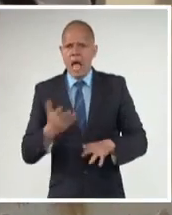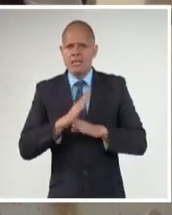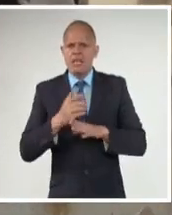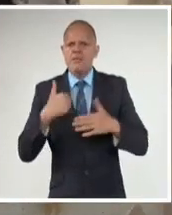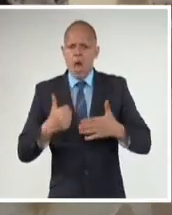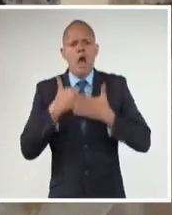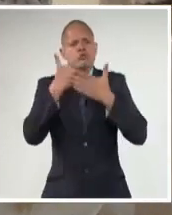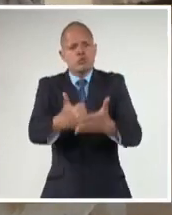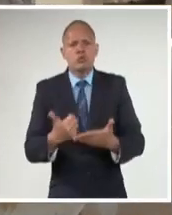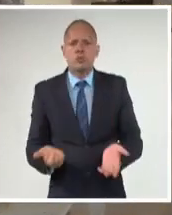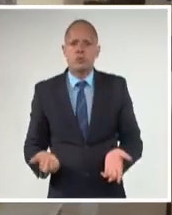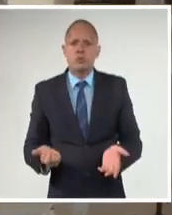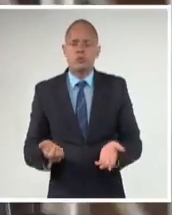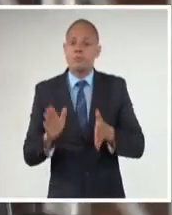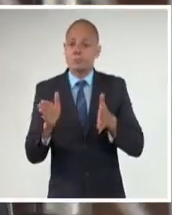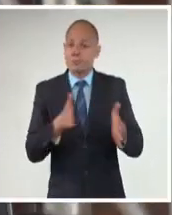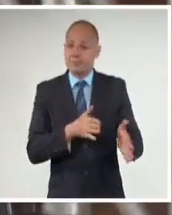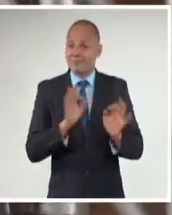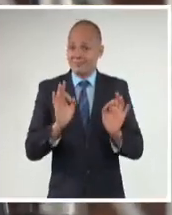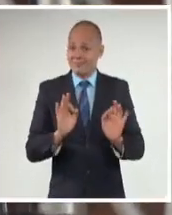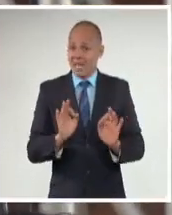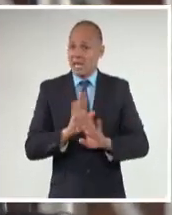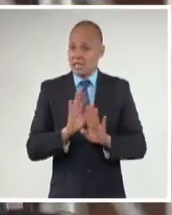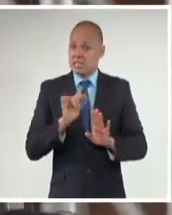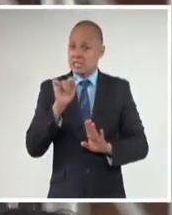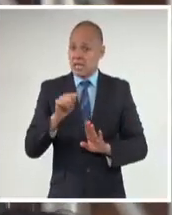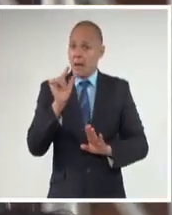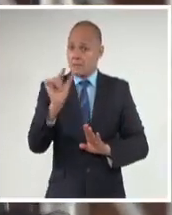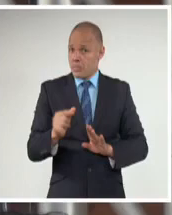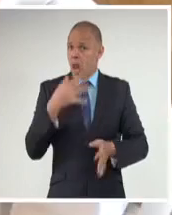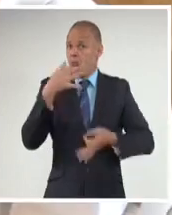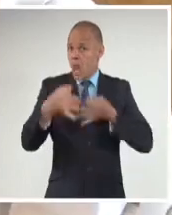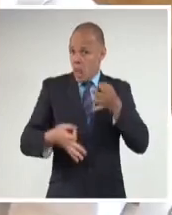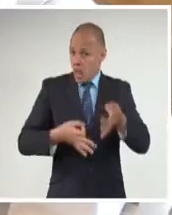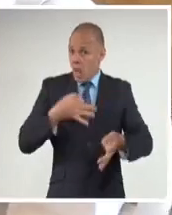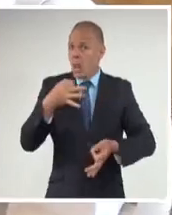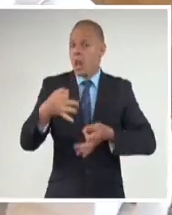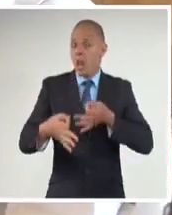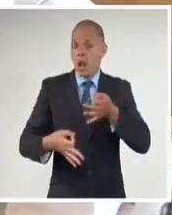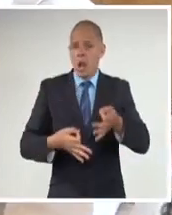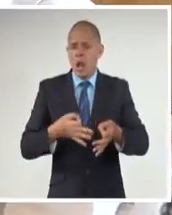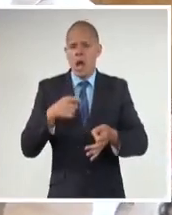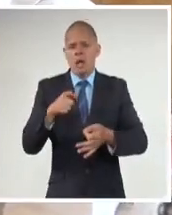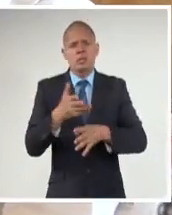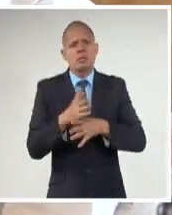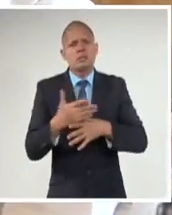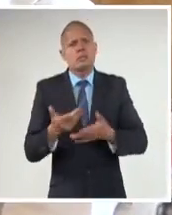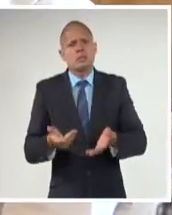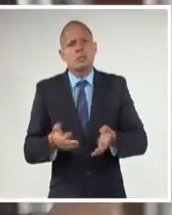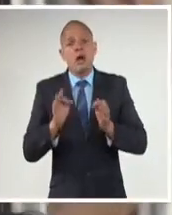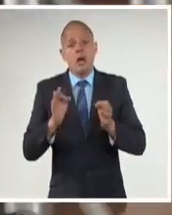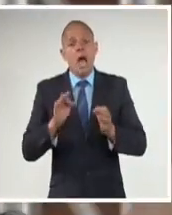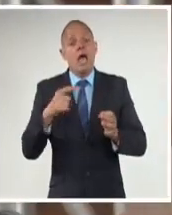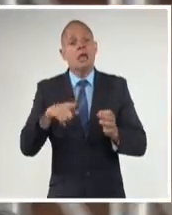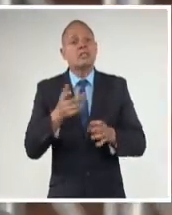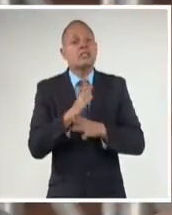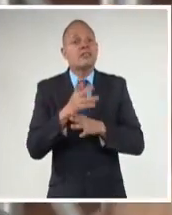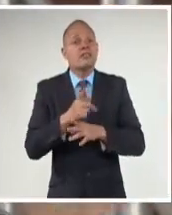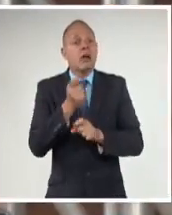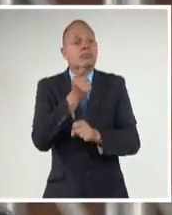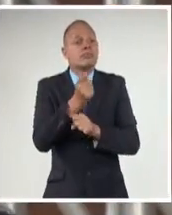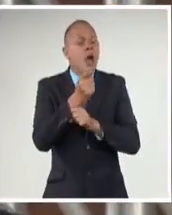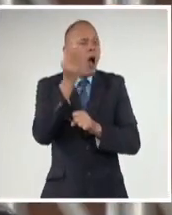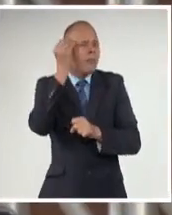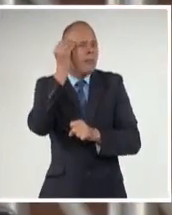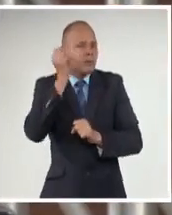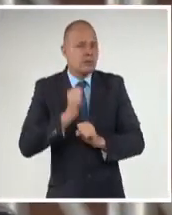varias de las intervenciones, porque no se trata solo de instruir, sino de educar por sobre todas las cosas. En la escuela te